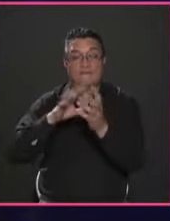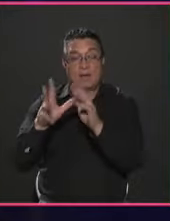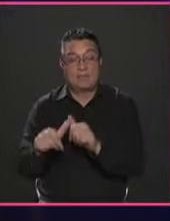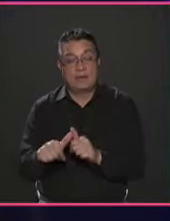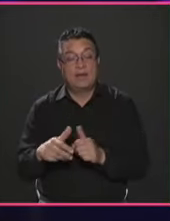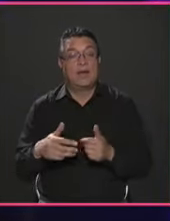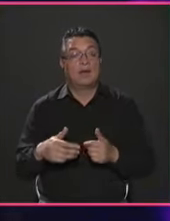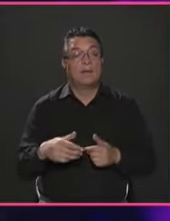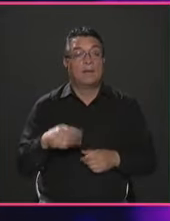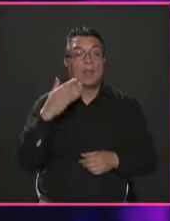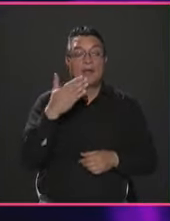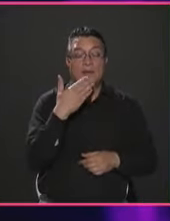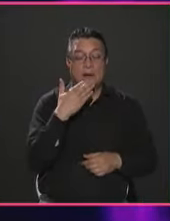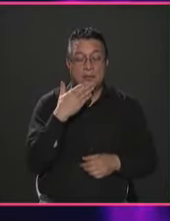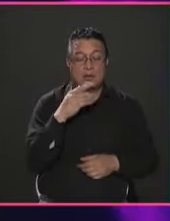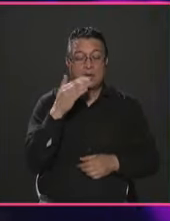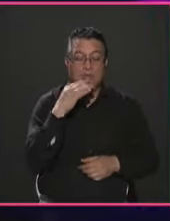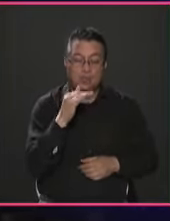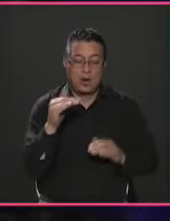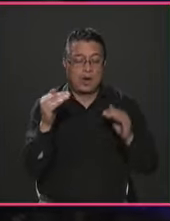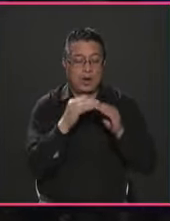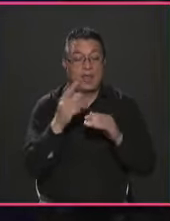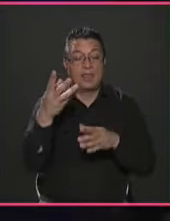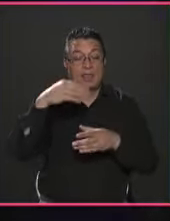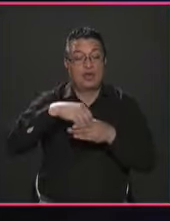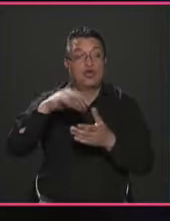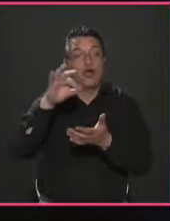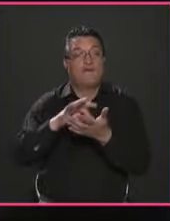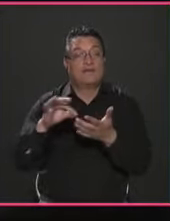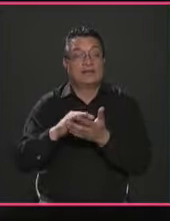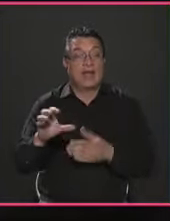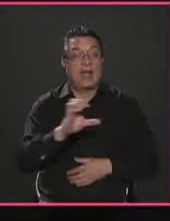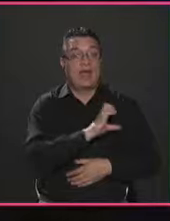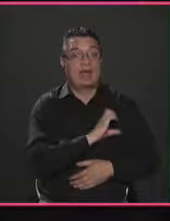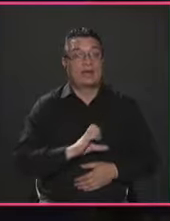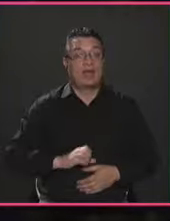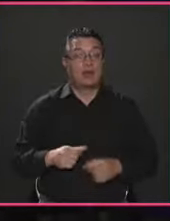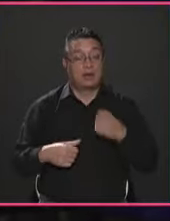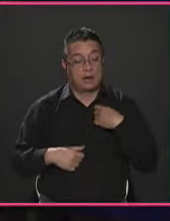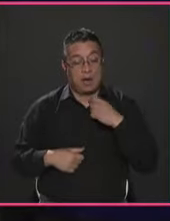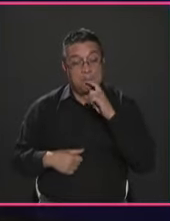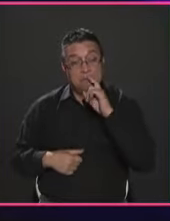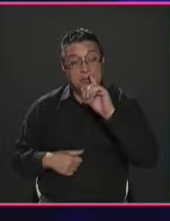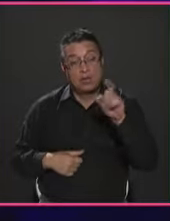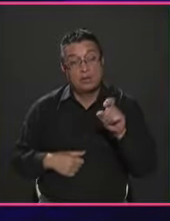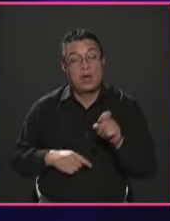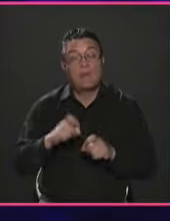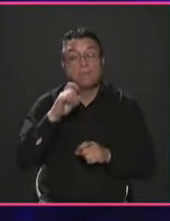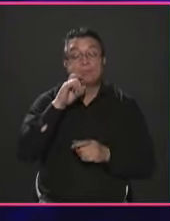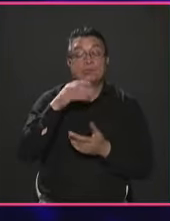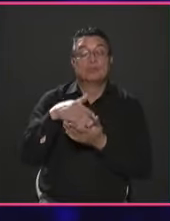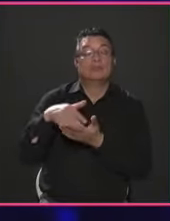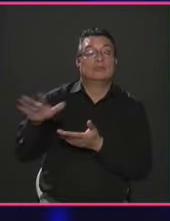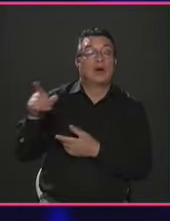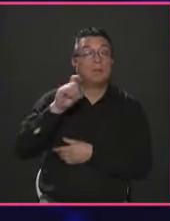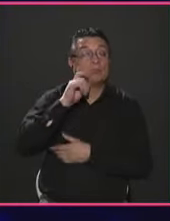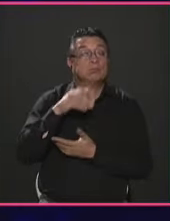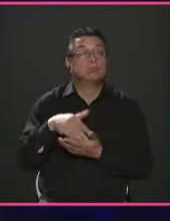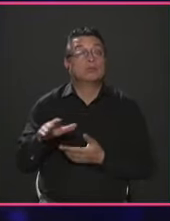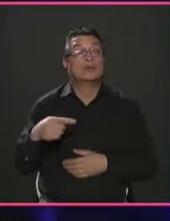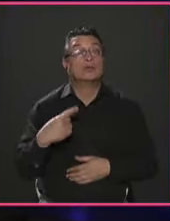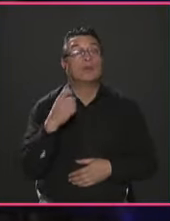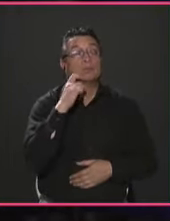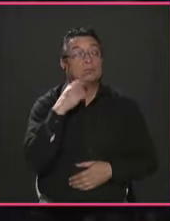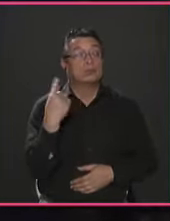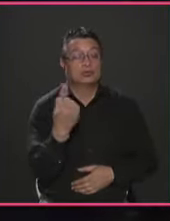familias al igual que también es dentro de las oficinas del Estado entonces tengo que preguntar a quién estamos dejando detrás quién estamos nosotros